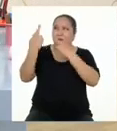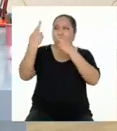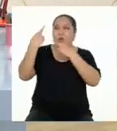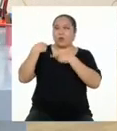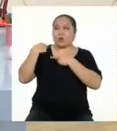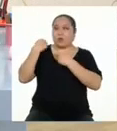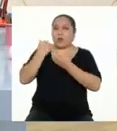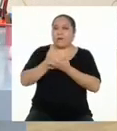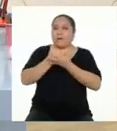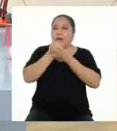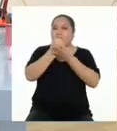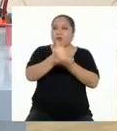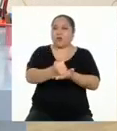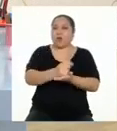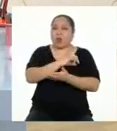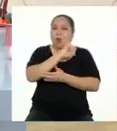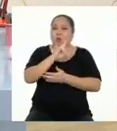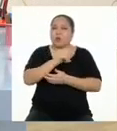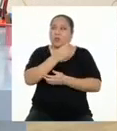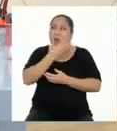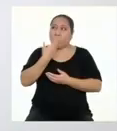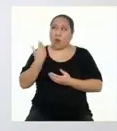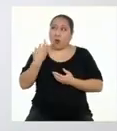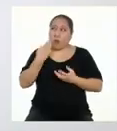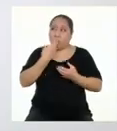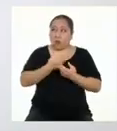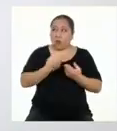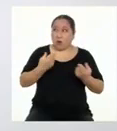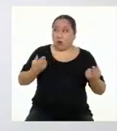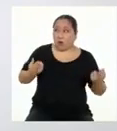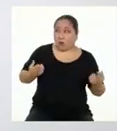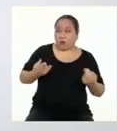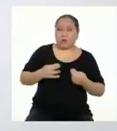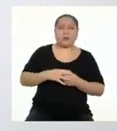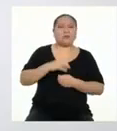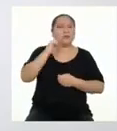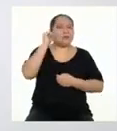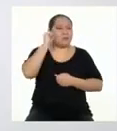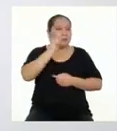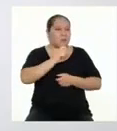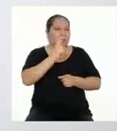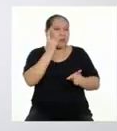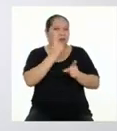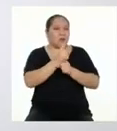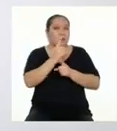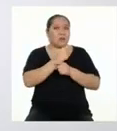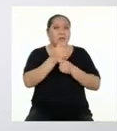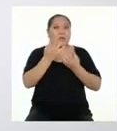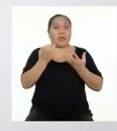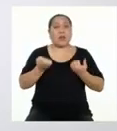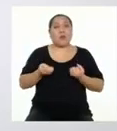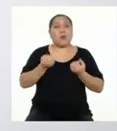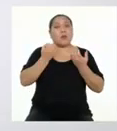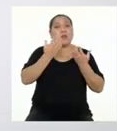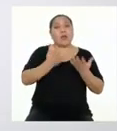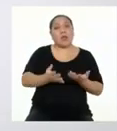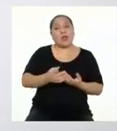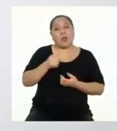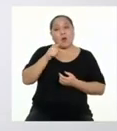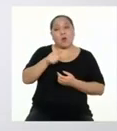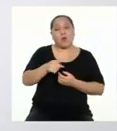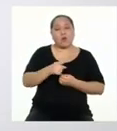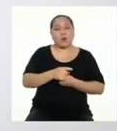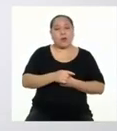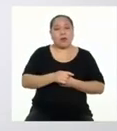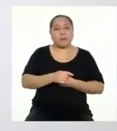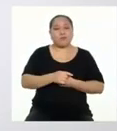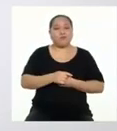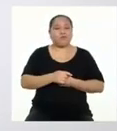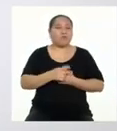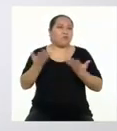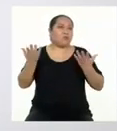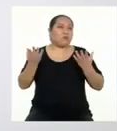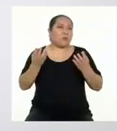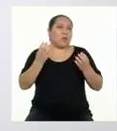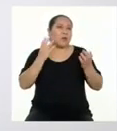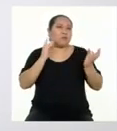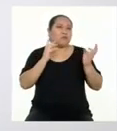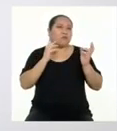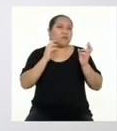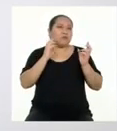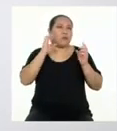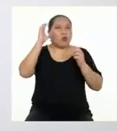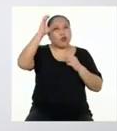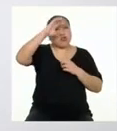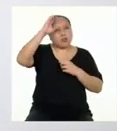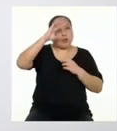encargarse de ayudarnos a utilizar mejor esos recursos. Así es. Si queremos darle una definición más formal,